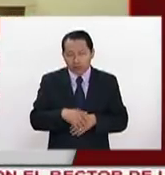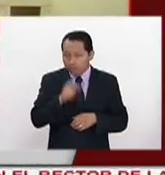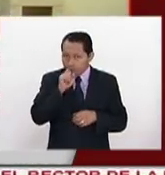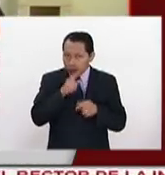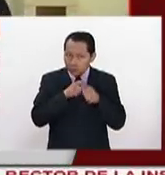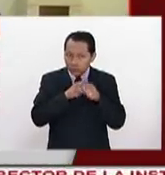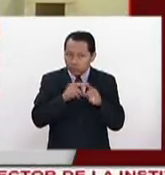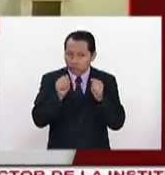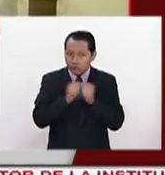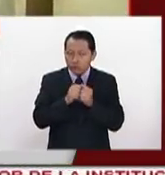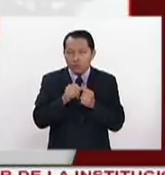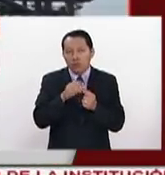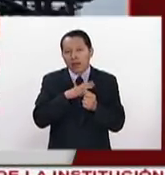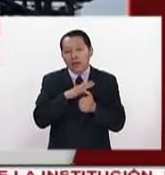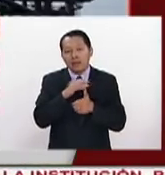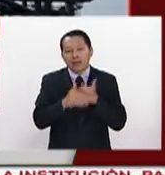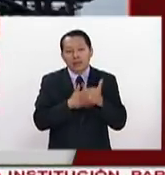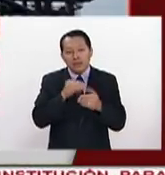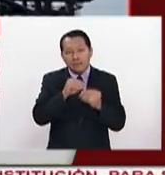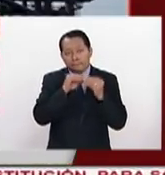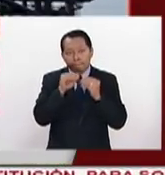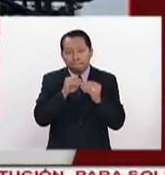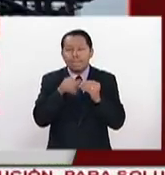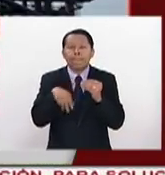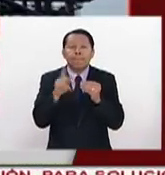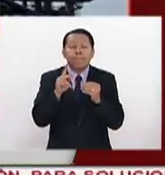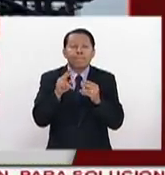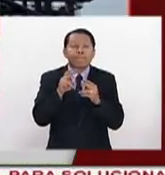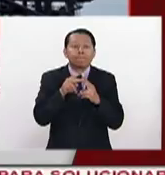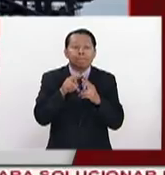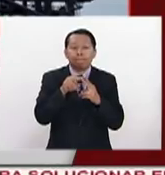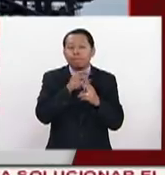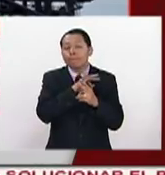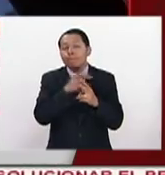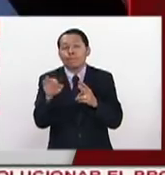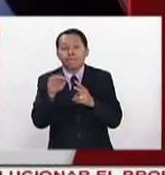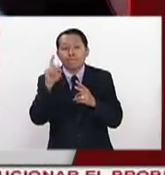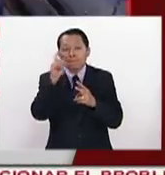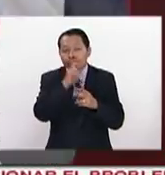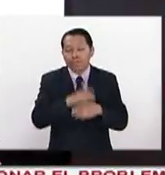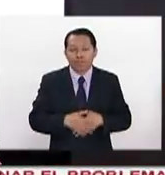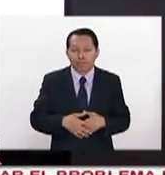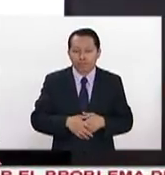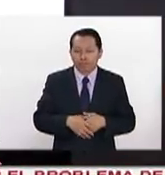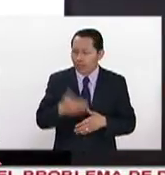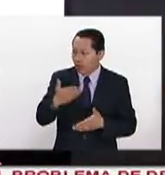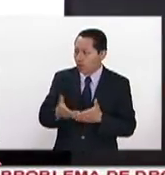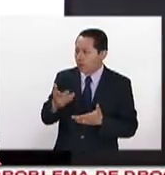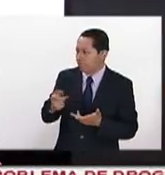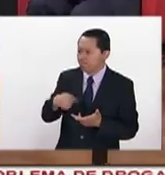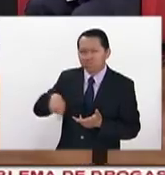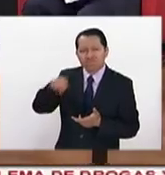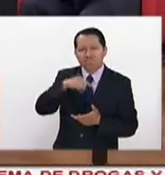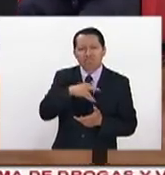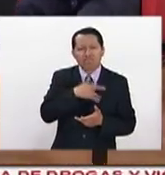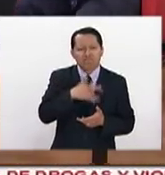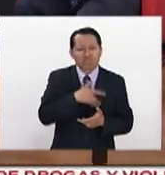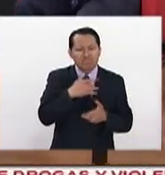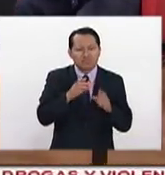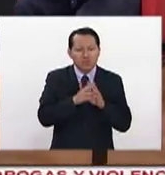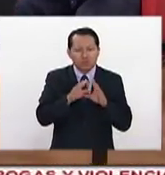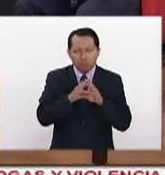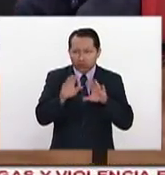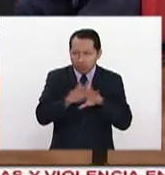continuar con la evolución de esas negociaciones. Pero los dos escenarios se antojan un tanto complejos, ¿no? Ahora, las percepciones, por lo que veo, han